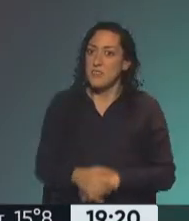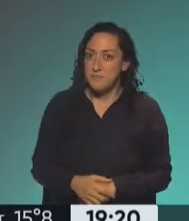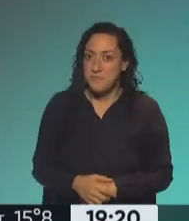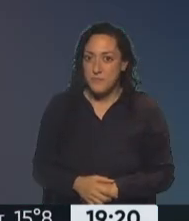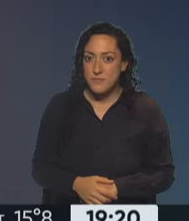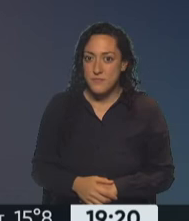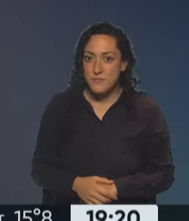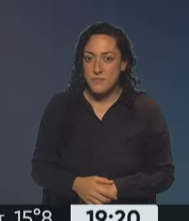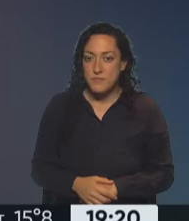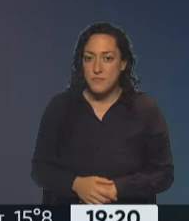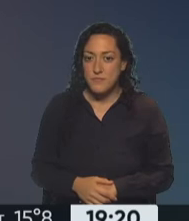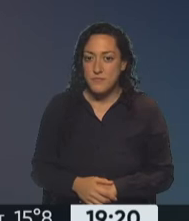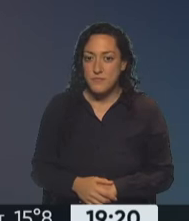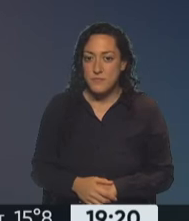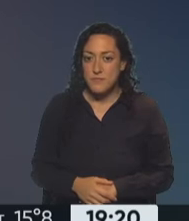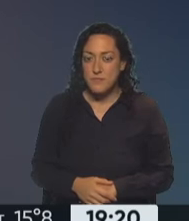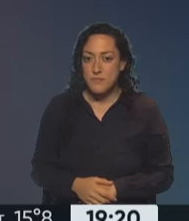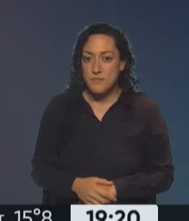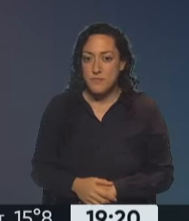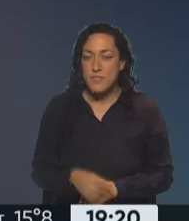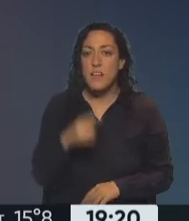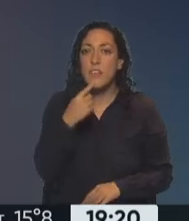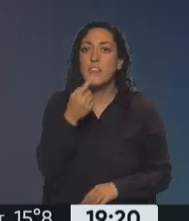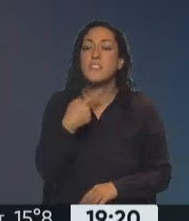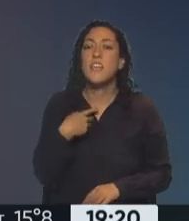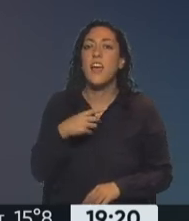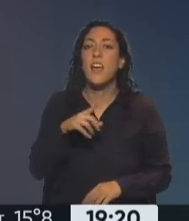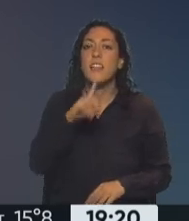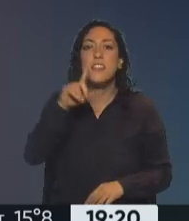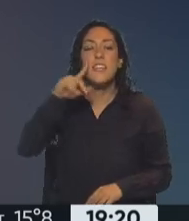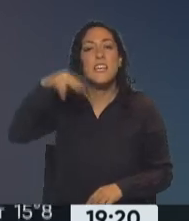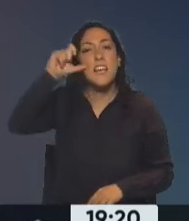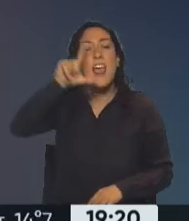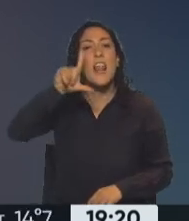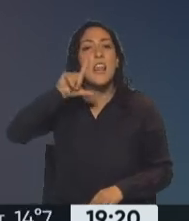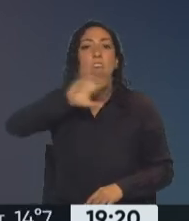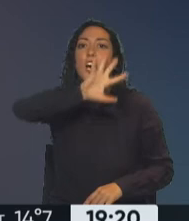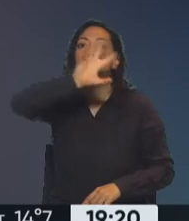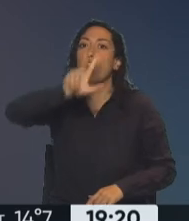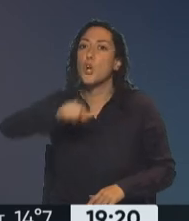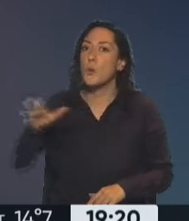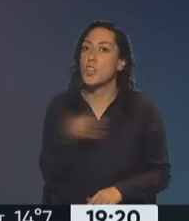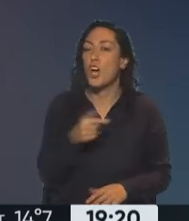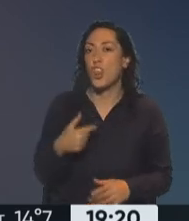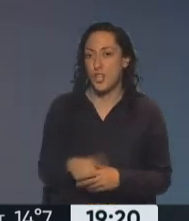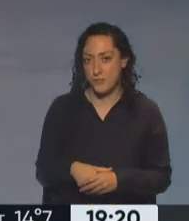Lo acusó a Tinelli, que se robó todo. Hasta Tinelli no paro, dijo.